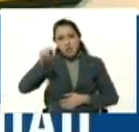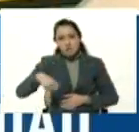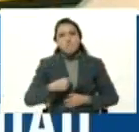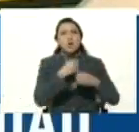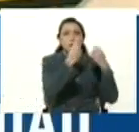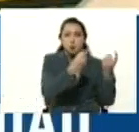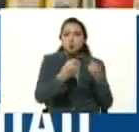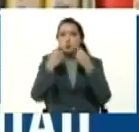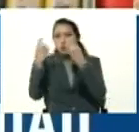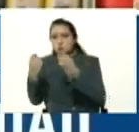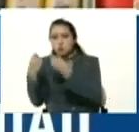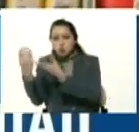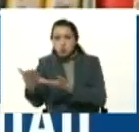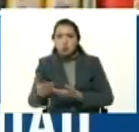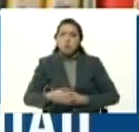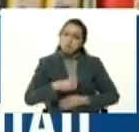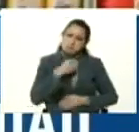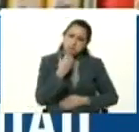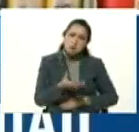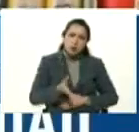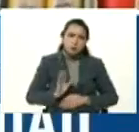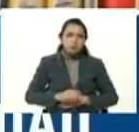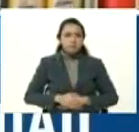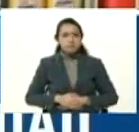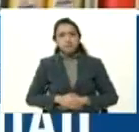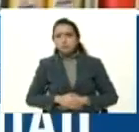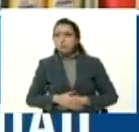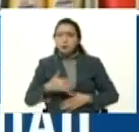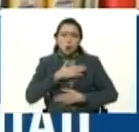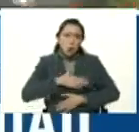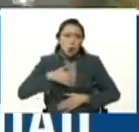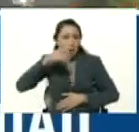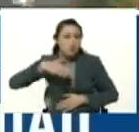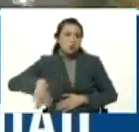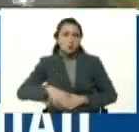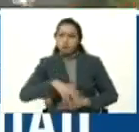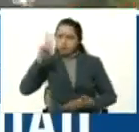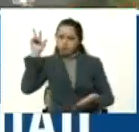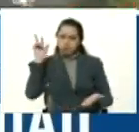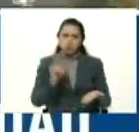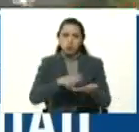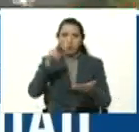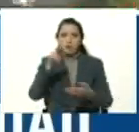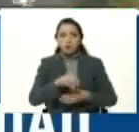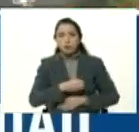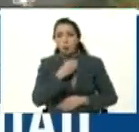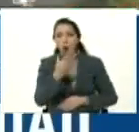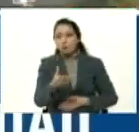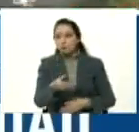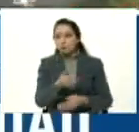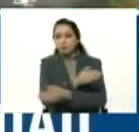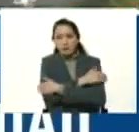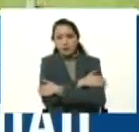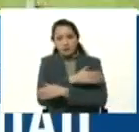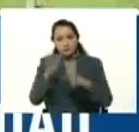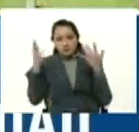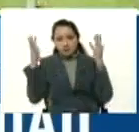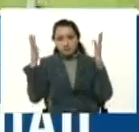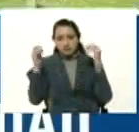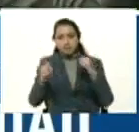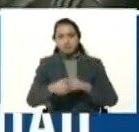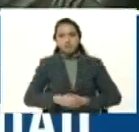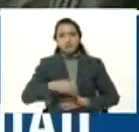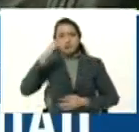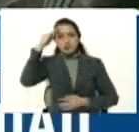se producen en el país. Está bien. Y estamos llegando a acuerdos que son satisfactorios para el país. Aprobado. Muy bien, lo felicito. Aplauso. Que